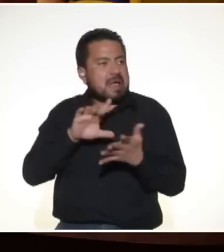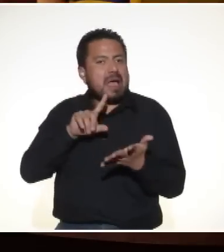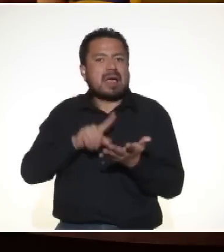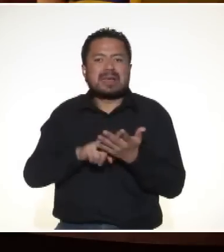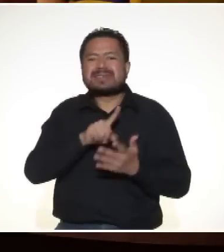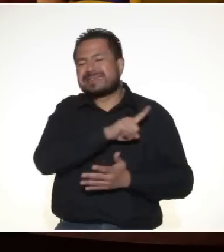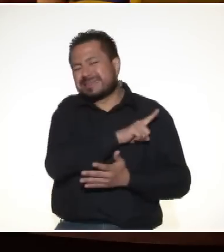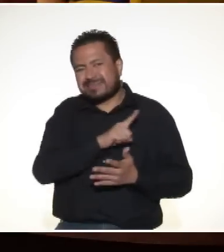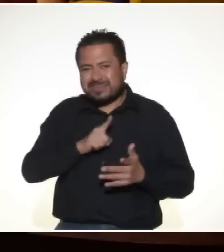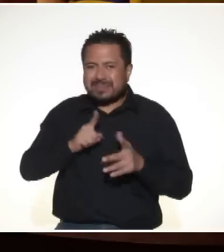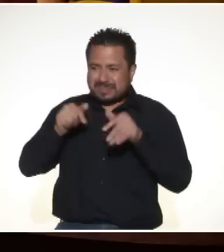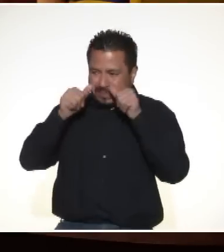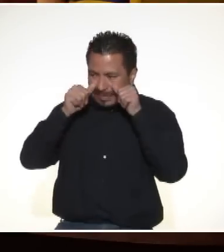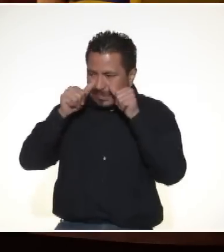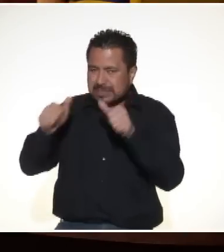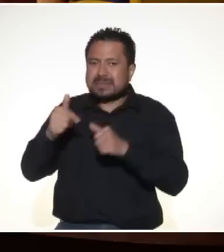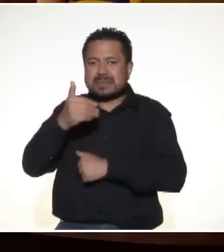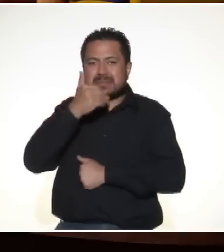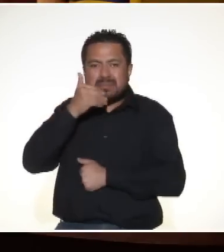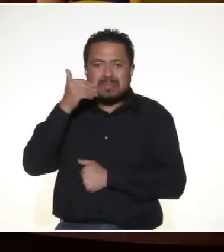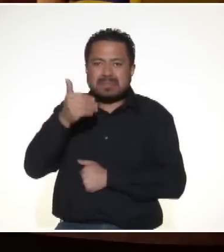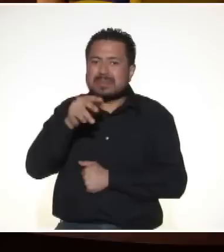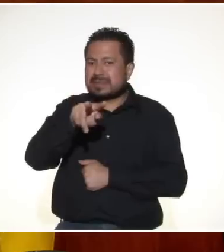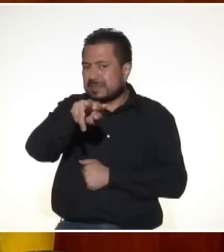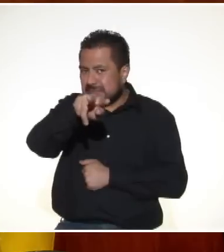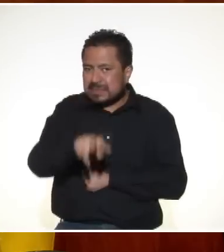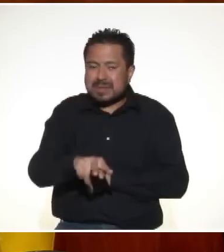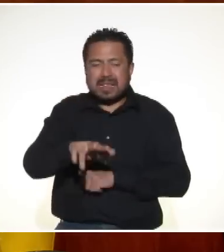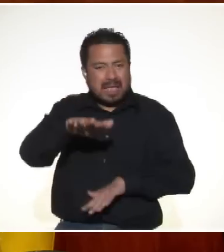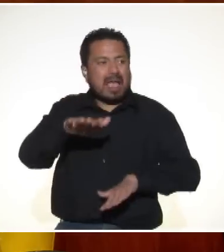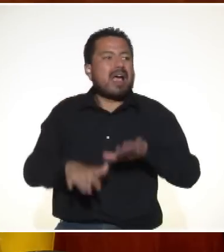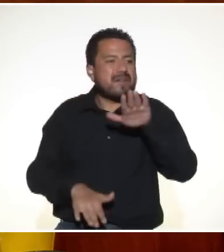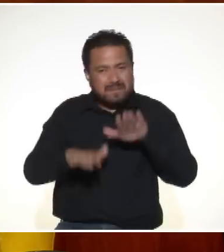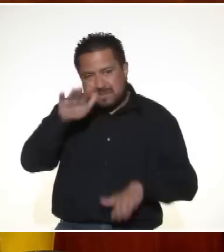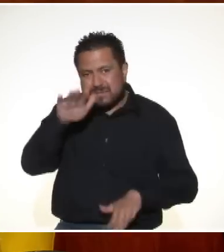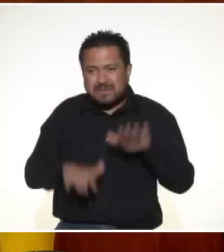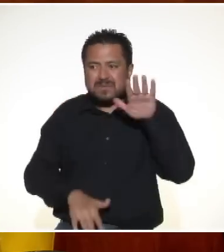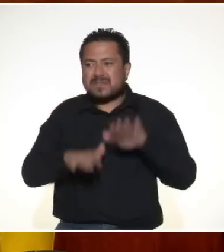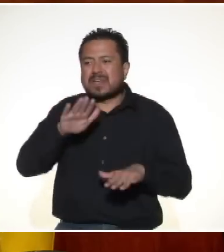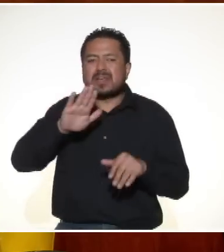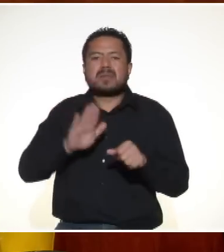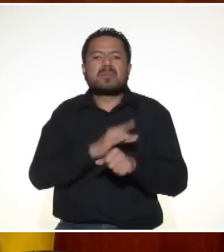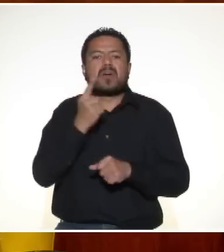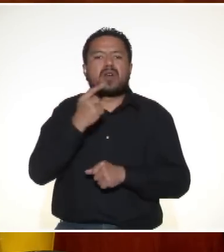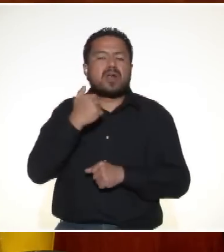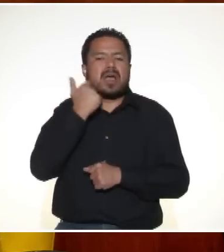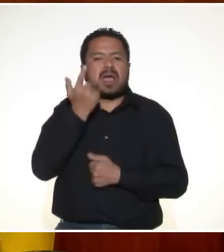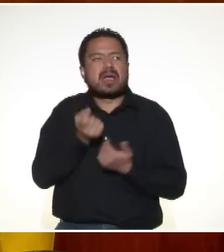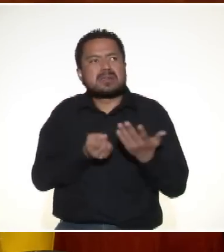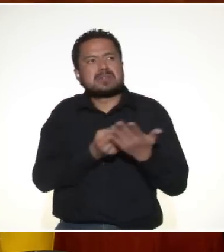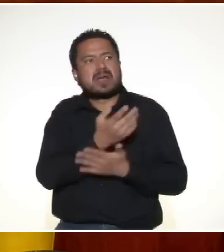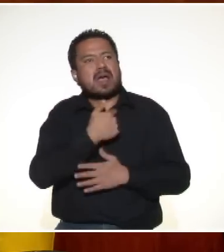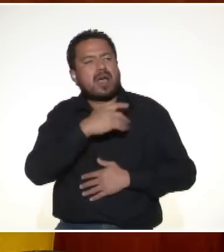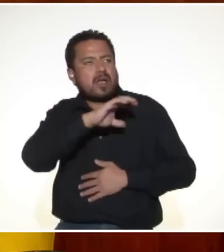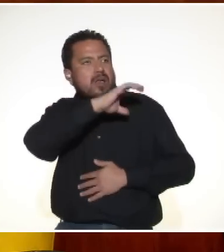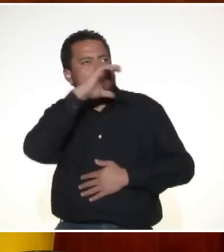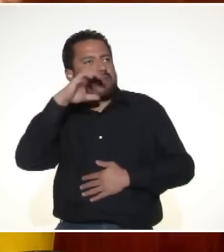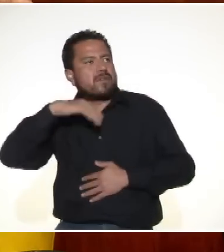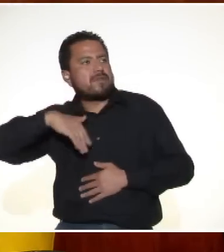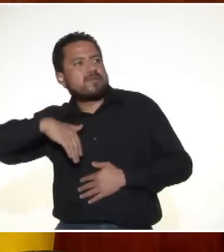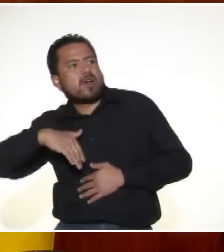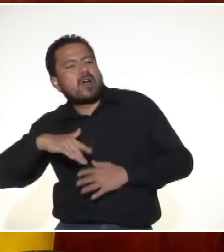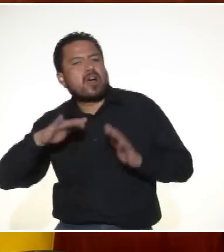las indicaciones. O sea, de verdad que a veces por querer salir en la foto, por